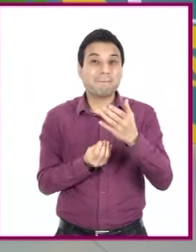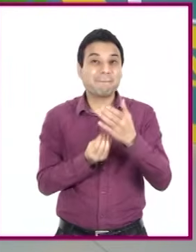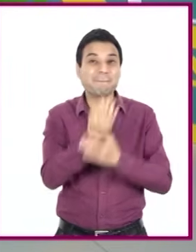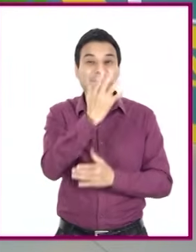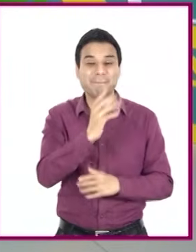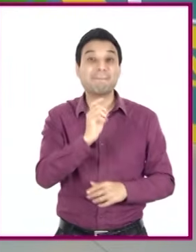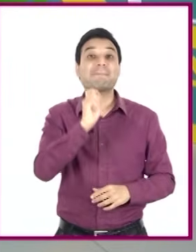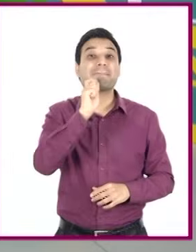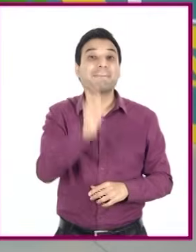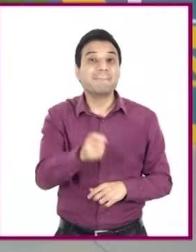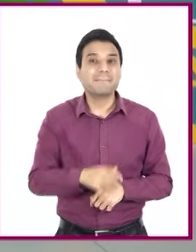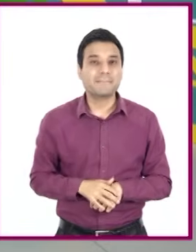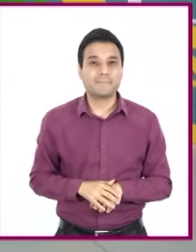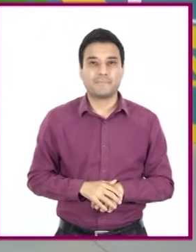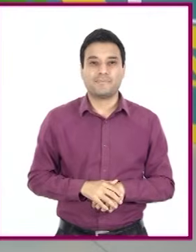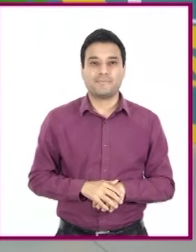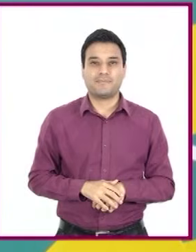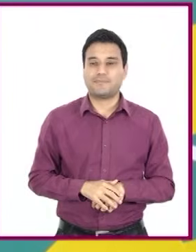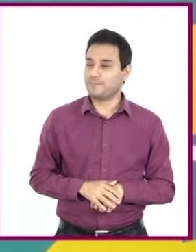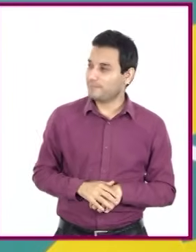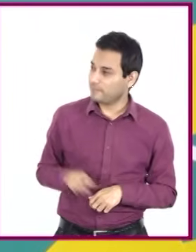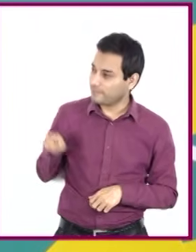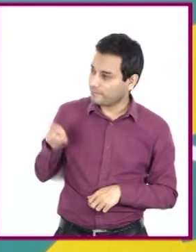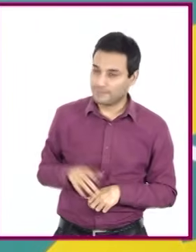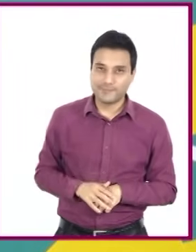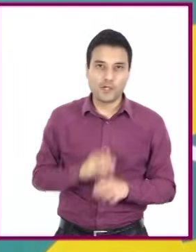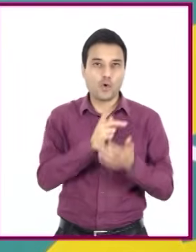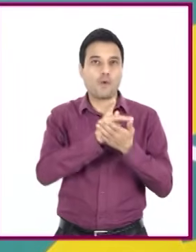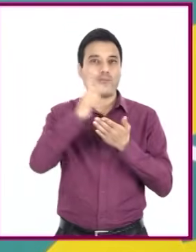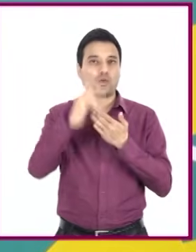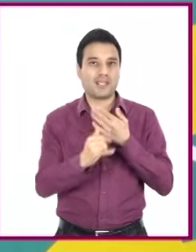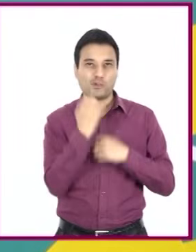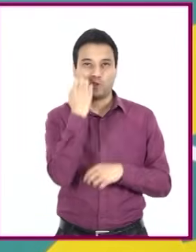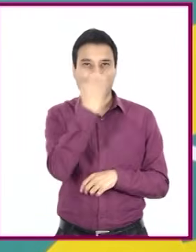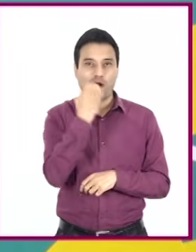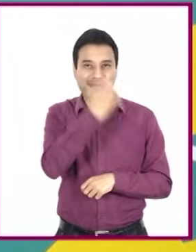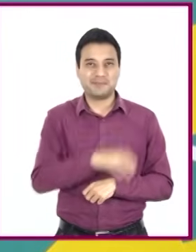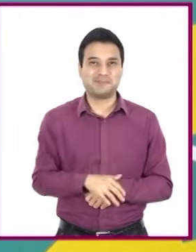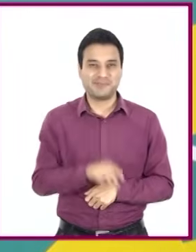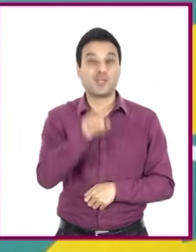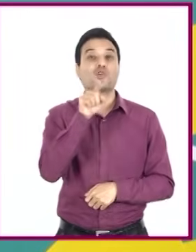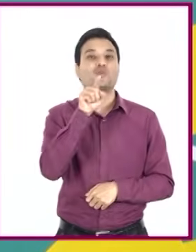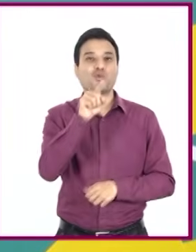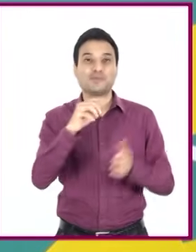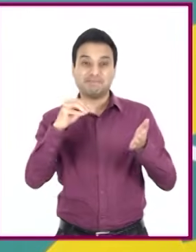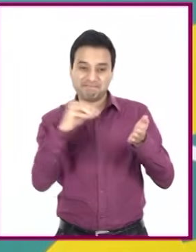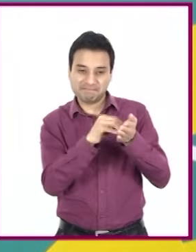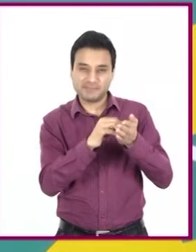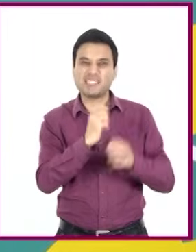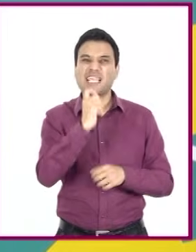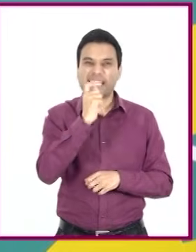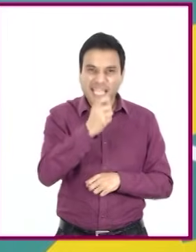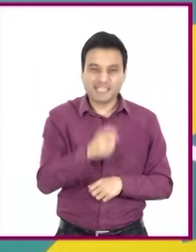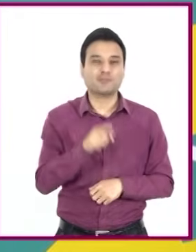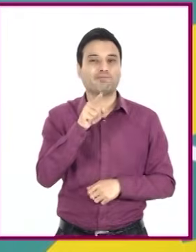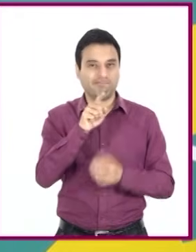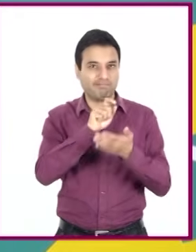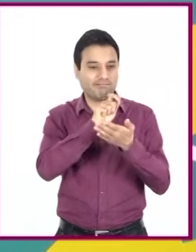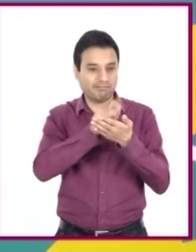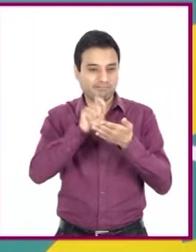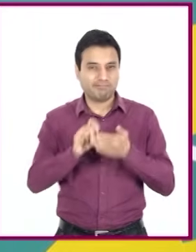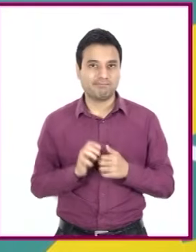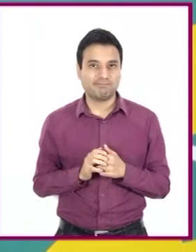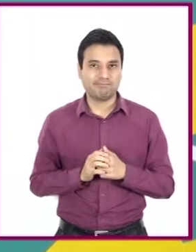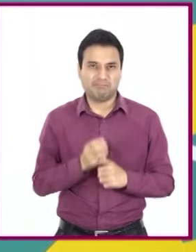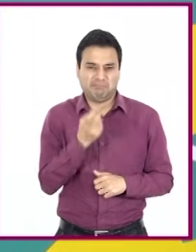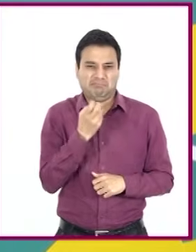pueden agregar es proyecto escolar. Les invitamos a integrarla, definirla y a recordar la finalidad y ventajas